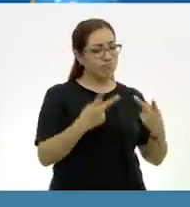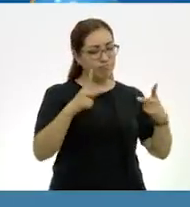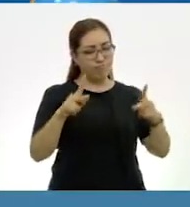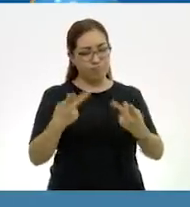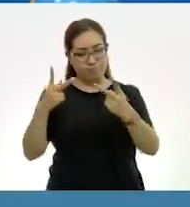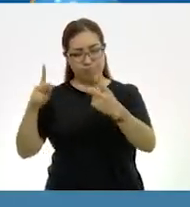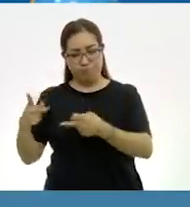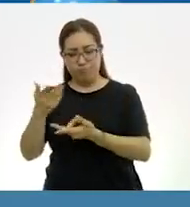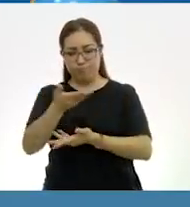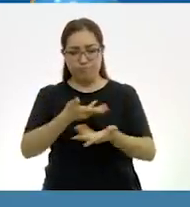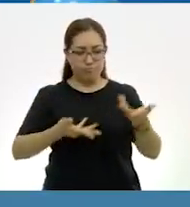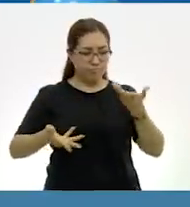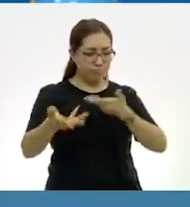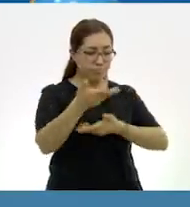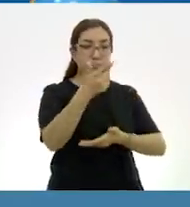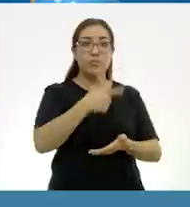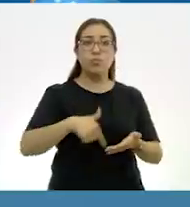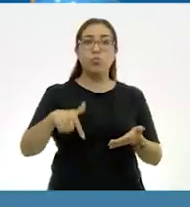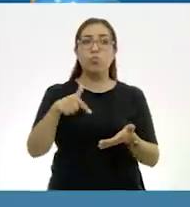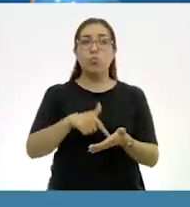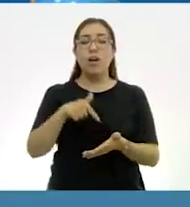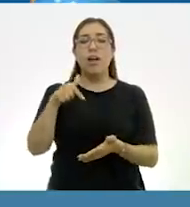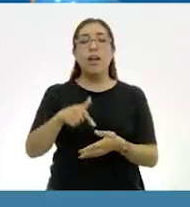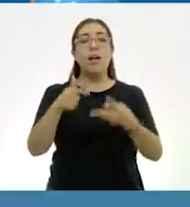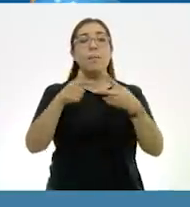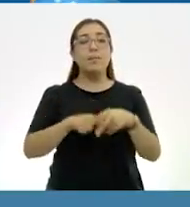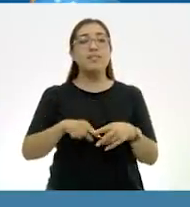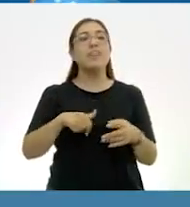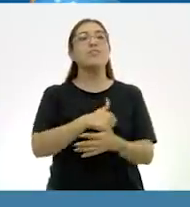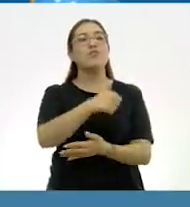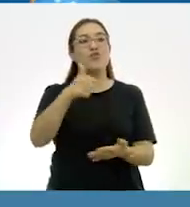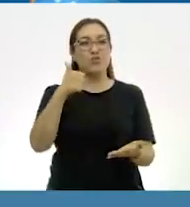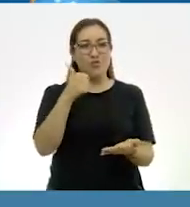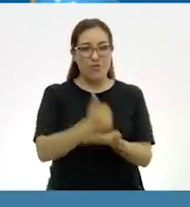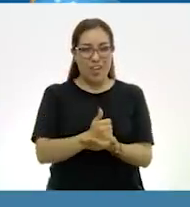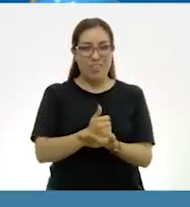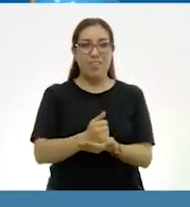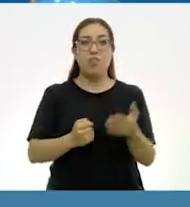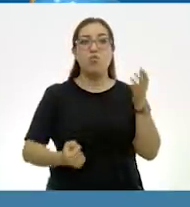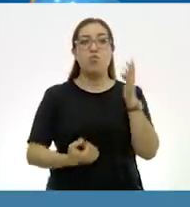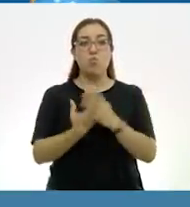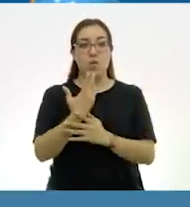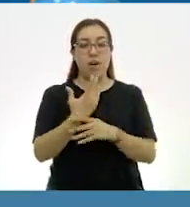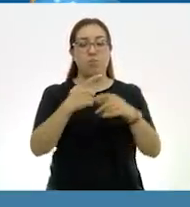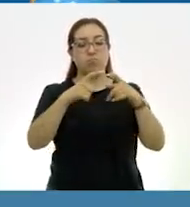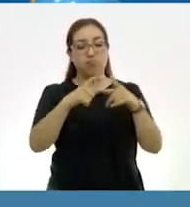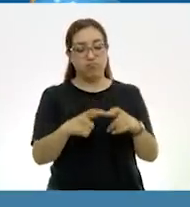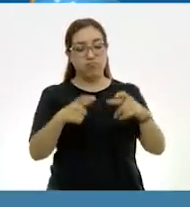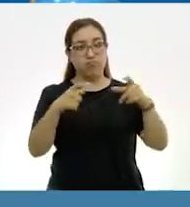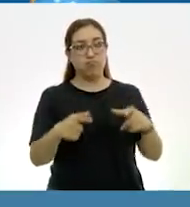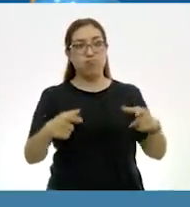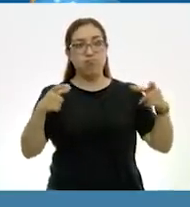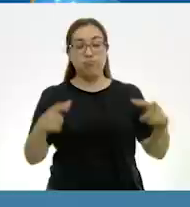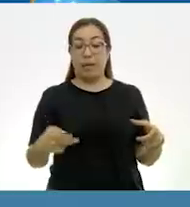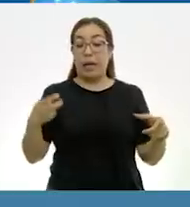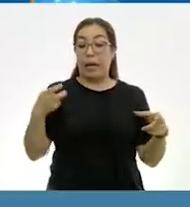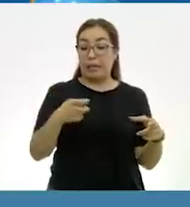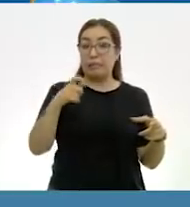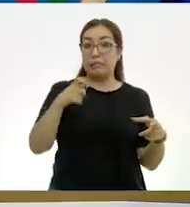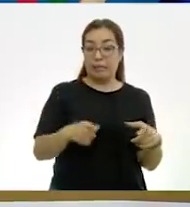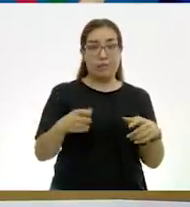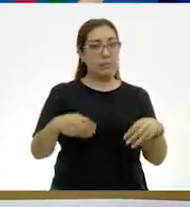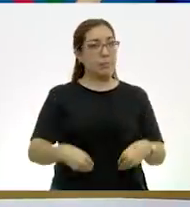Sí. en un solo sitio dieron origen a las primeras ciudades que fortalecieron el crecimiento de los